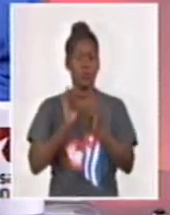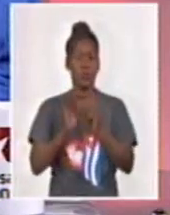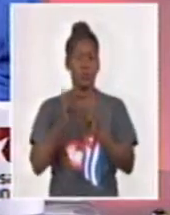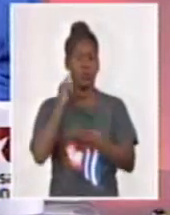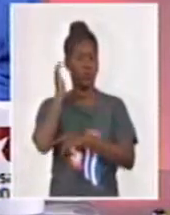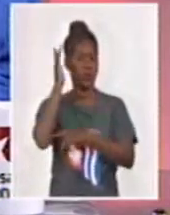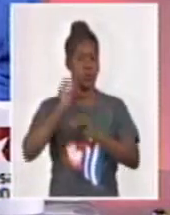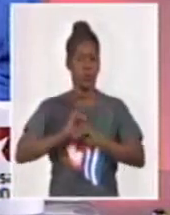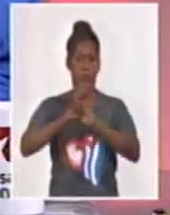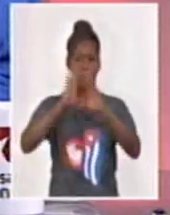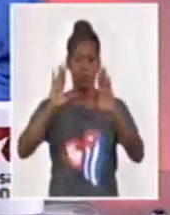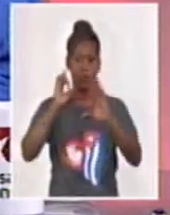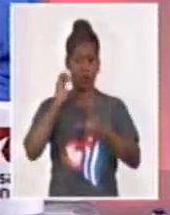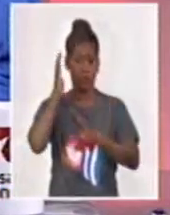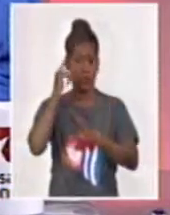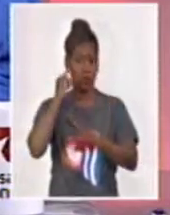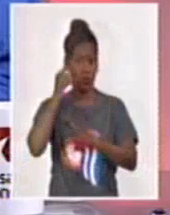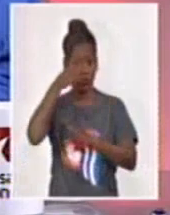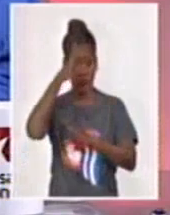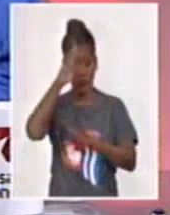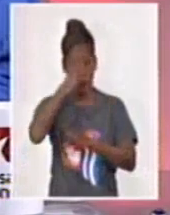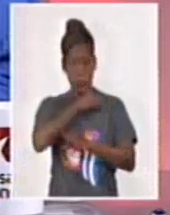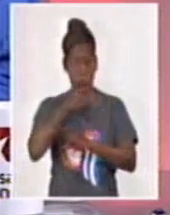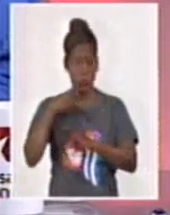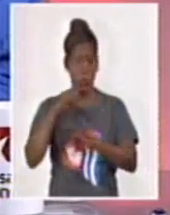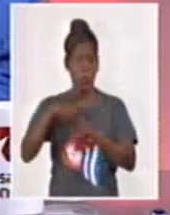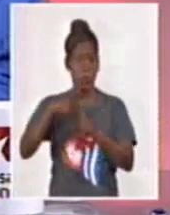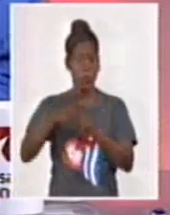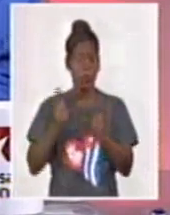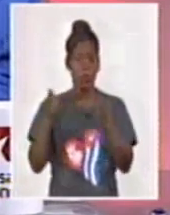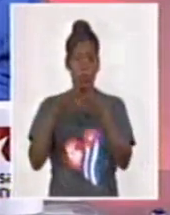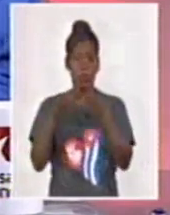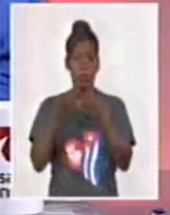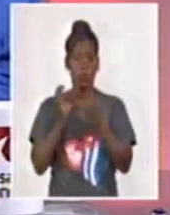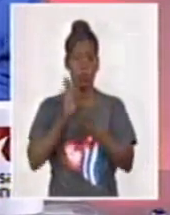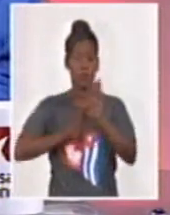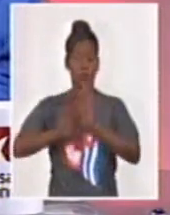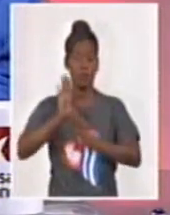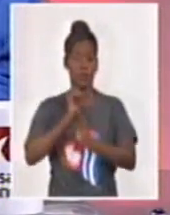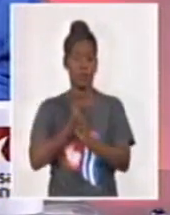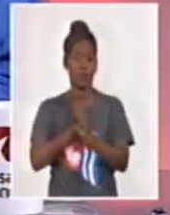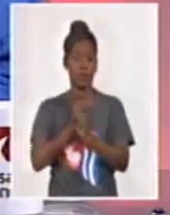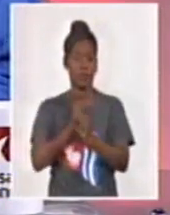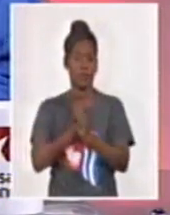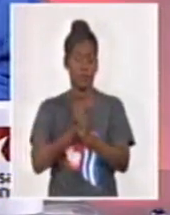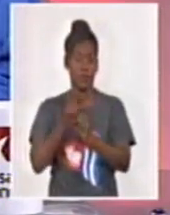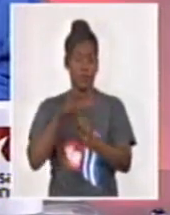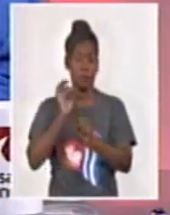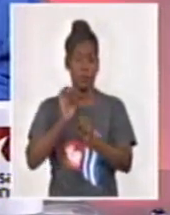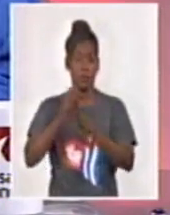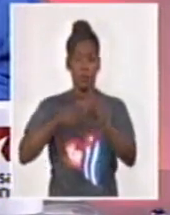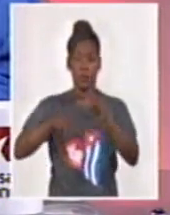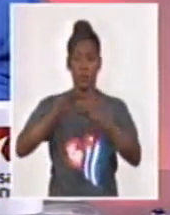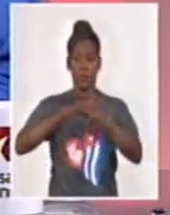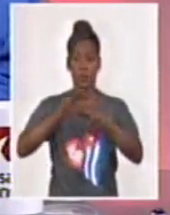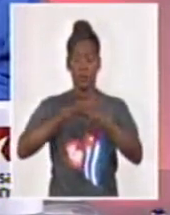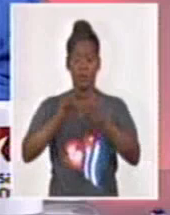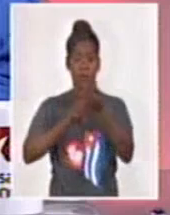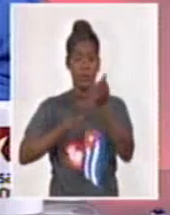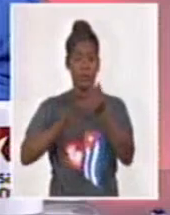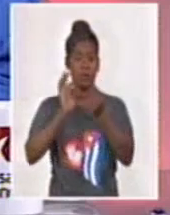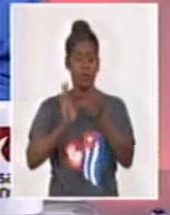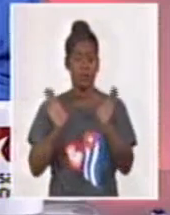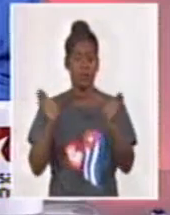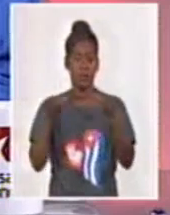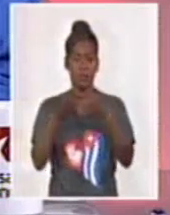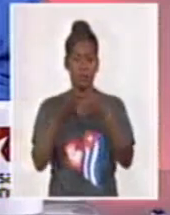del doctor Durán o por el propio grupo temporal de trabajo de la provincia, que diariamente se reúne, evalúa estos